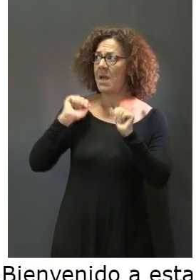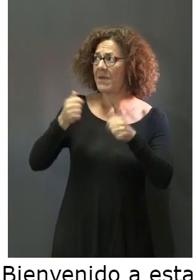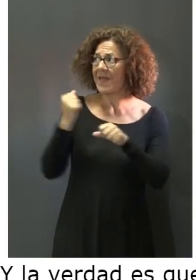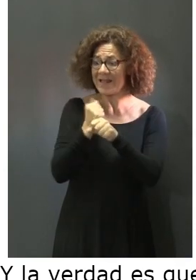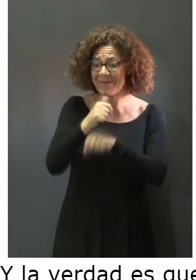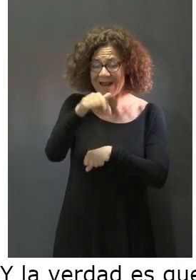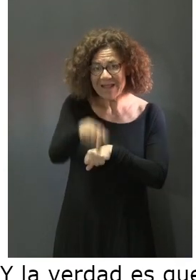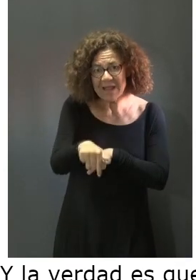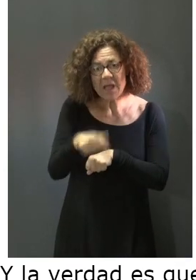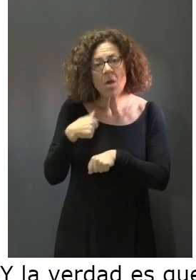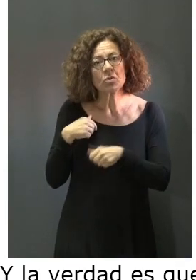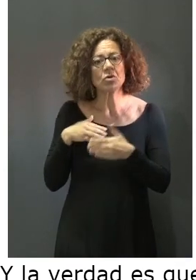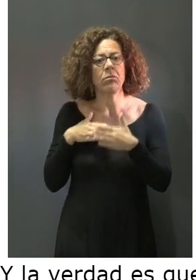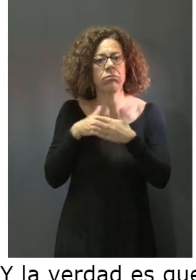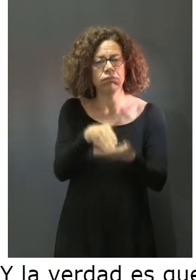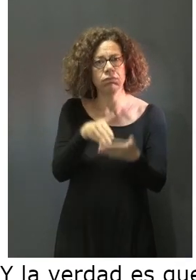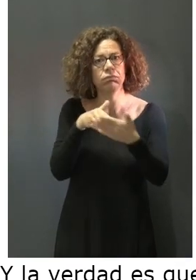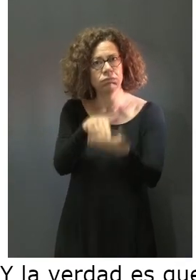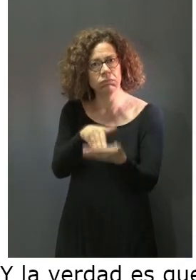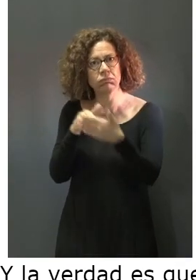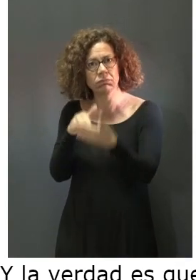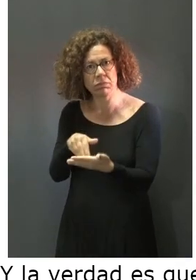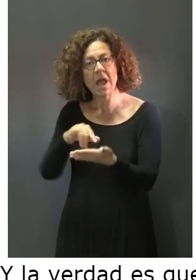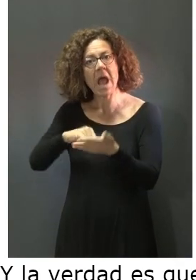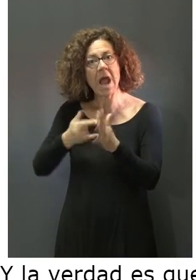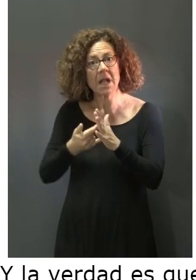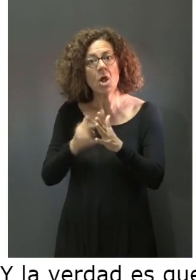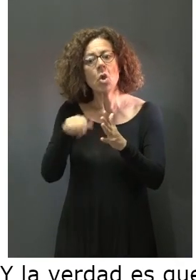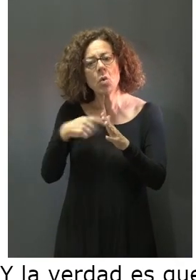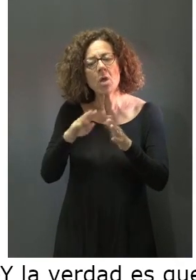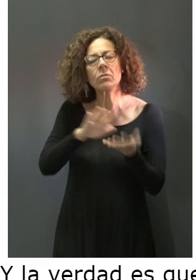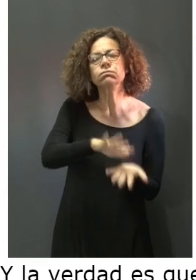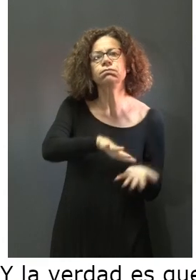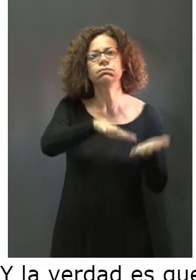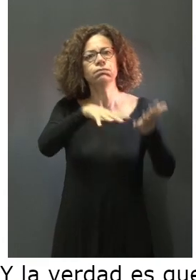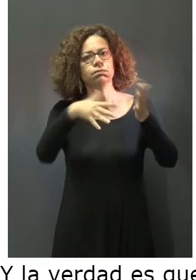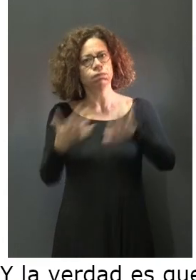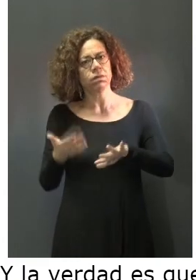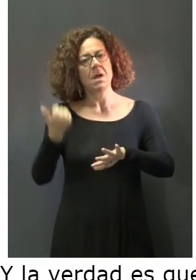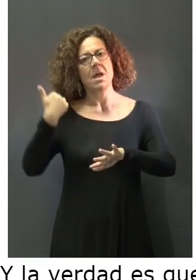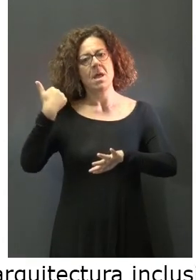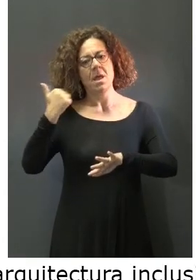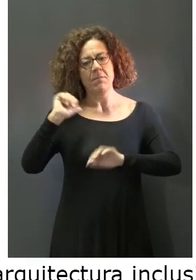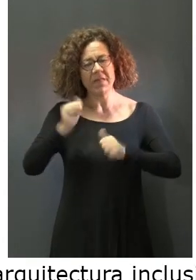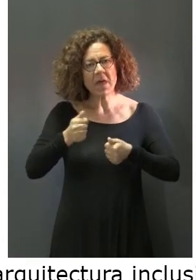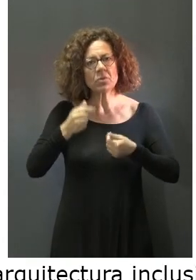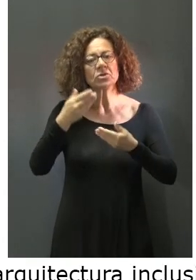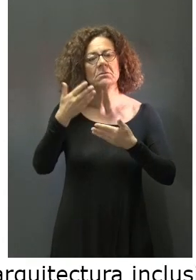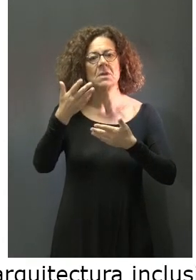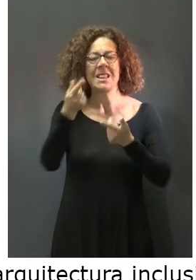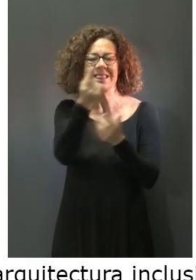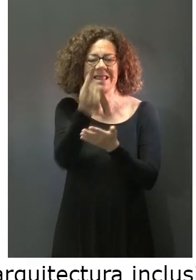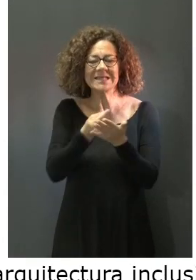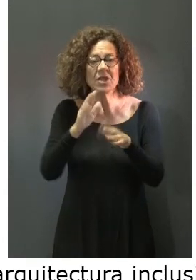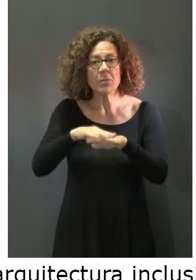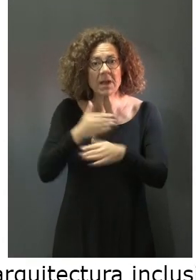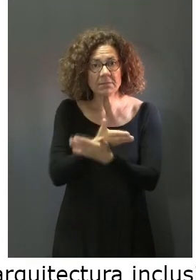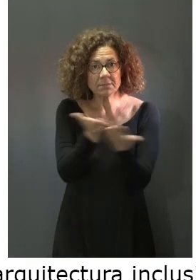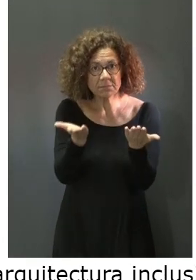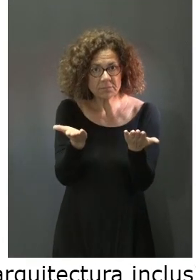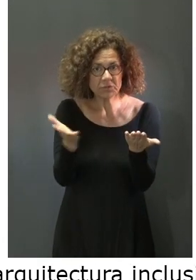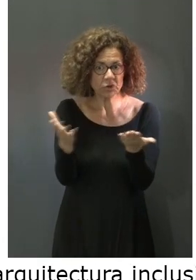trabajar, pues eliminaba barreras arquitectónicas. Luego dimos un salto, ¿no? Y empezamos a hacer diseño universal, diseño para todos. Y